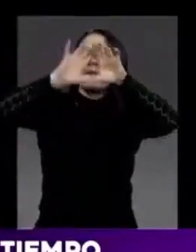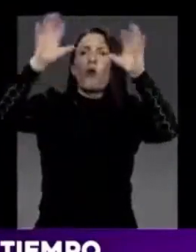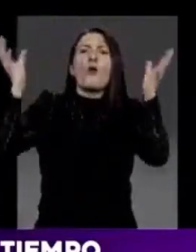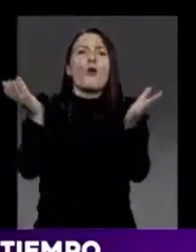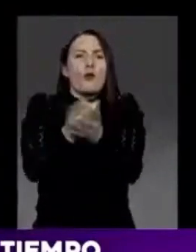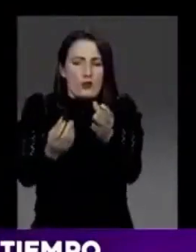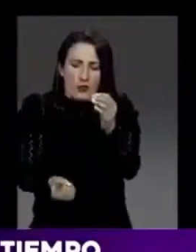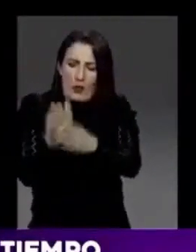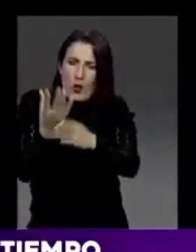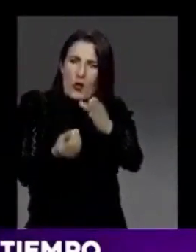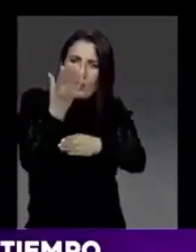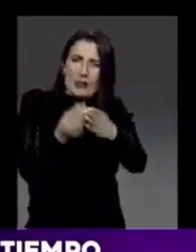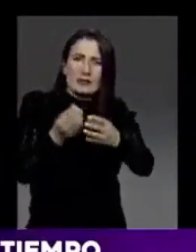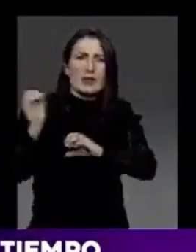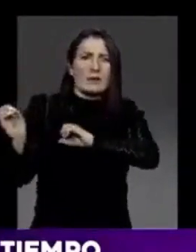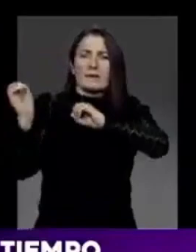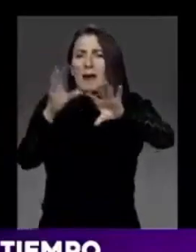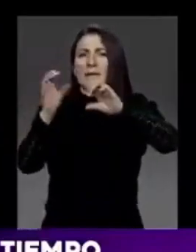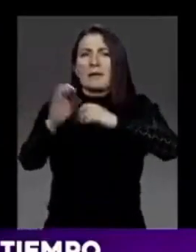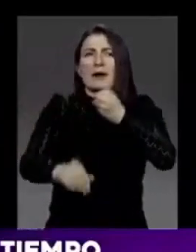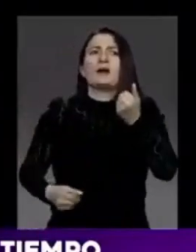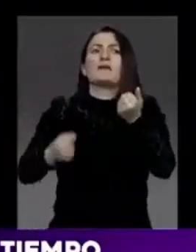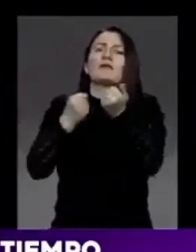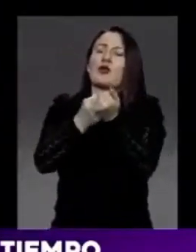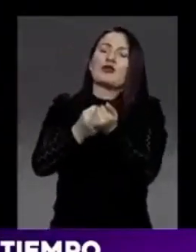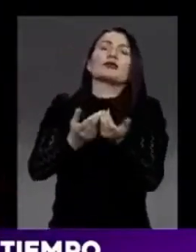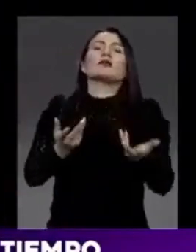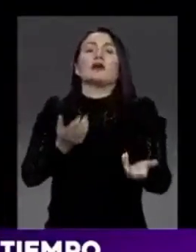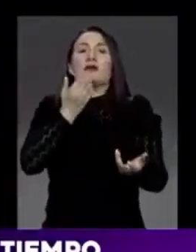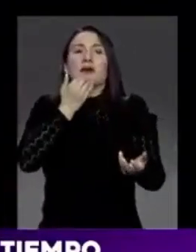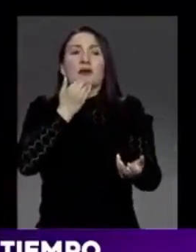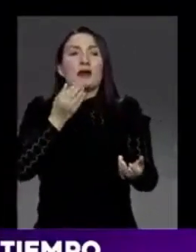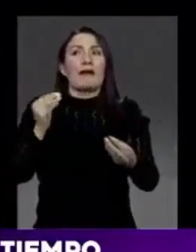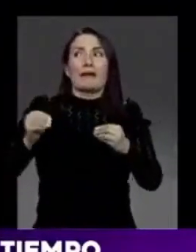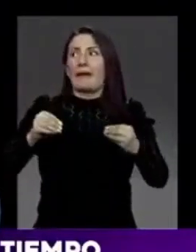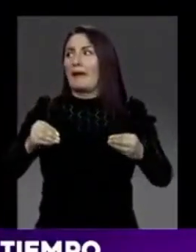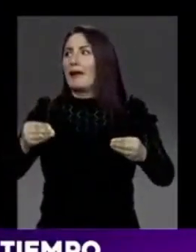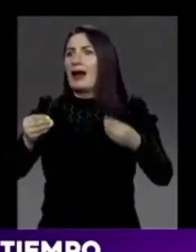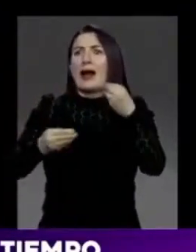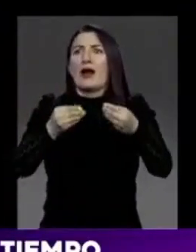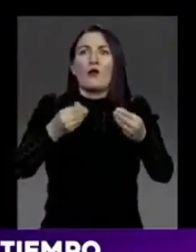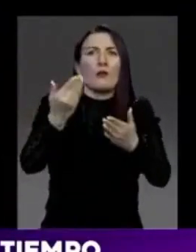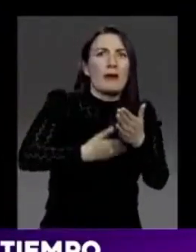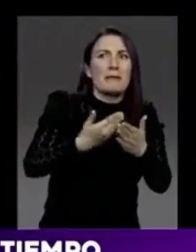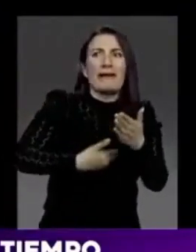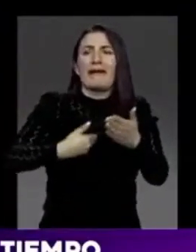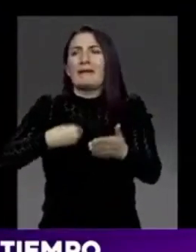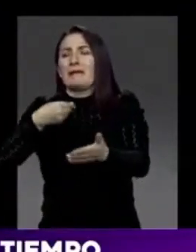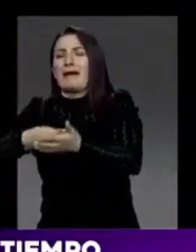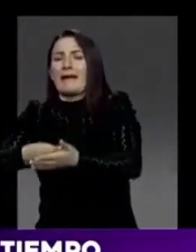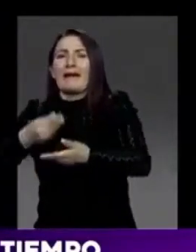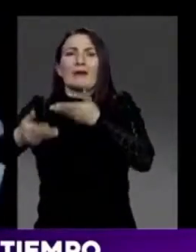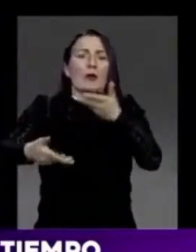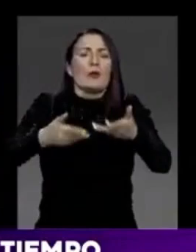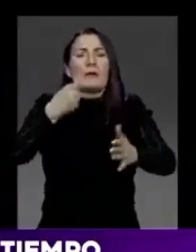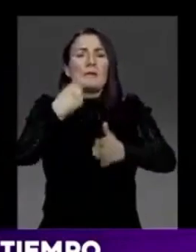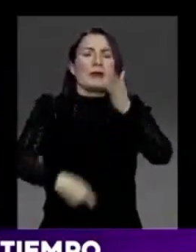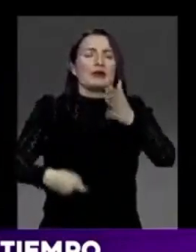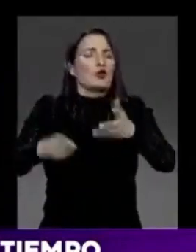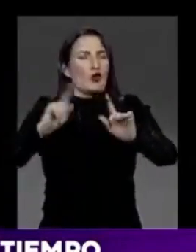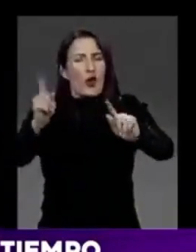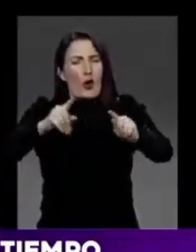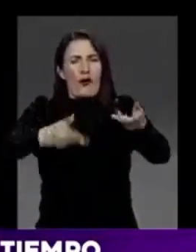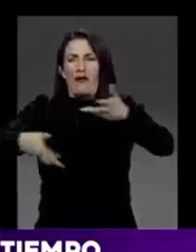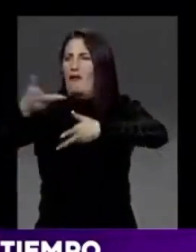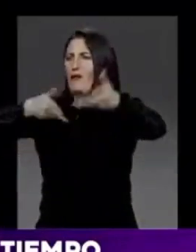dejemos las con libertad exportar apoyemos las que tenemos tanto trámite lo que nos impide realmente el desarrollo en las regiones permitamos y